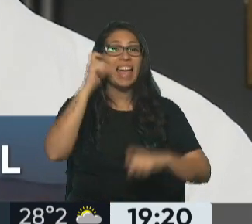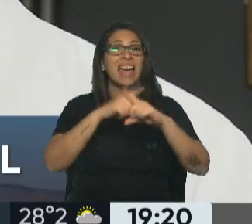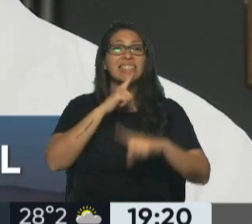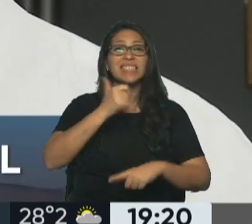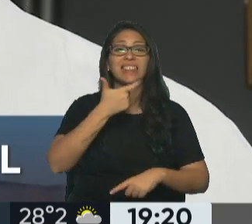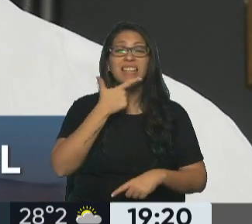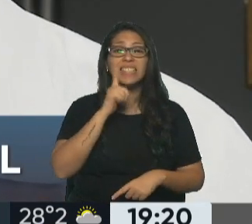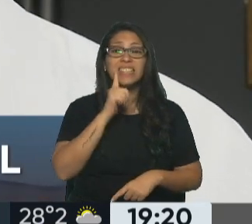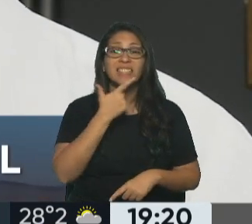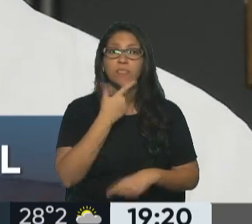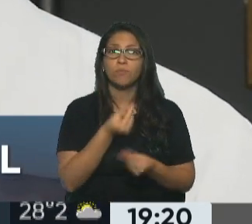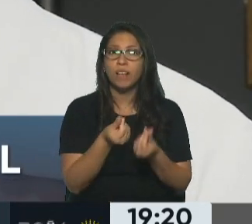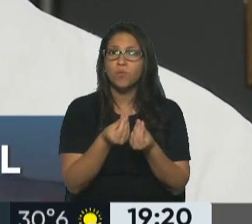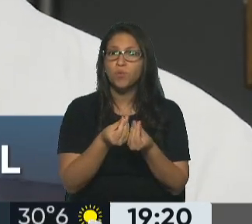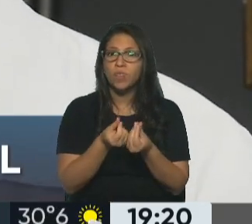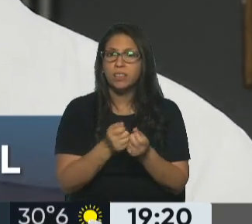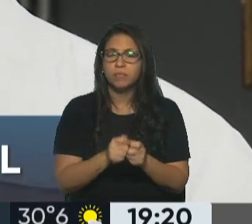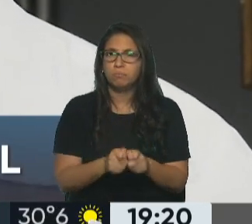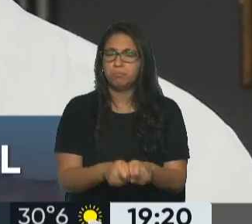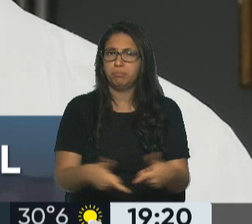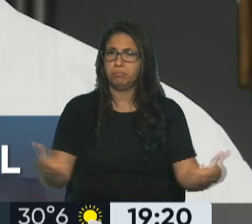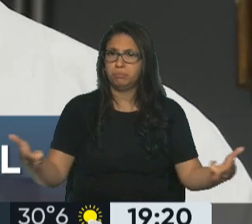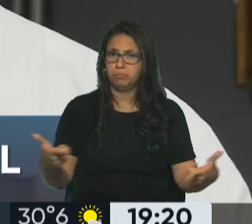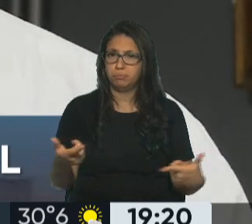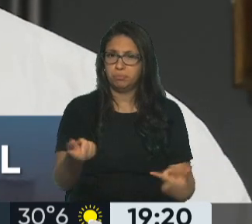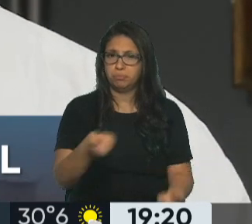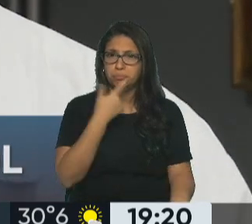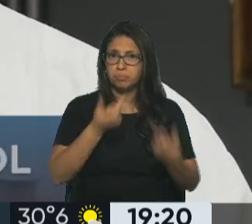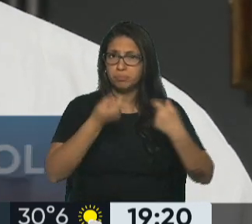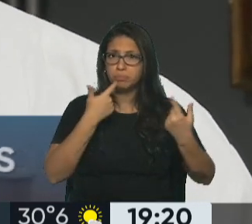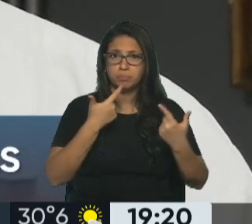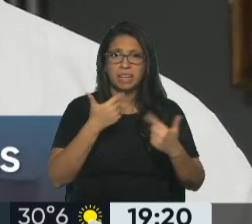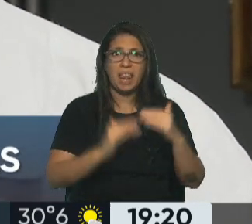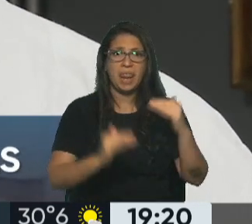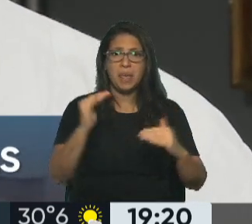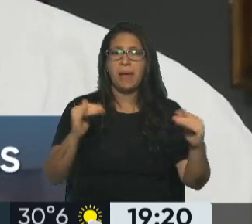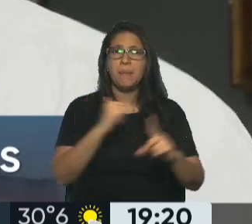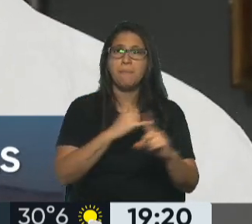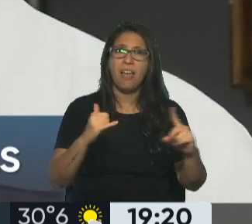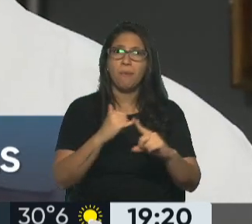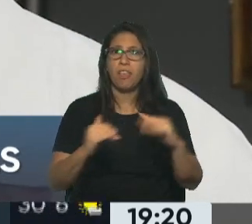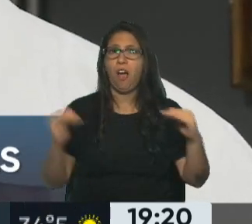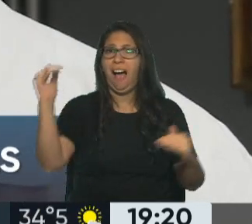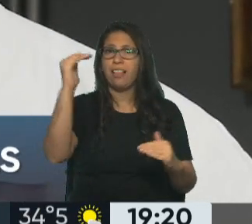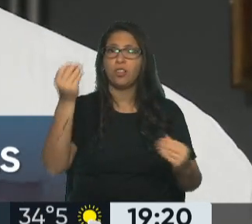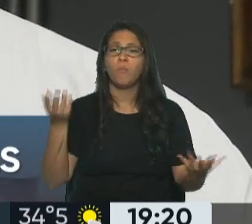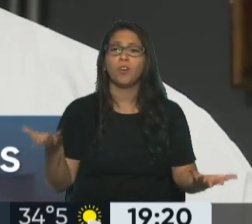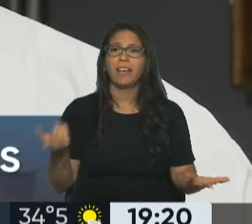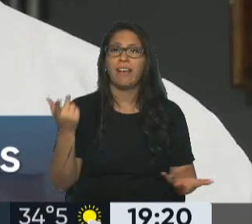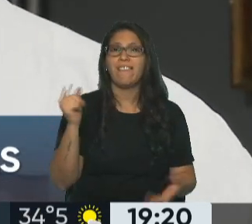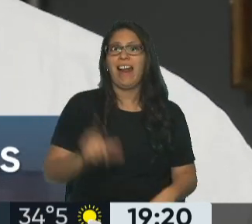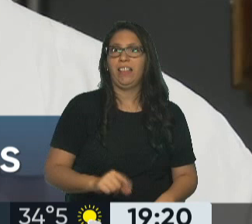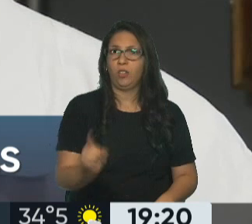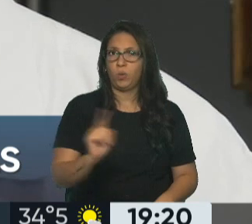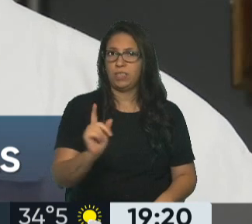sustancia muy, muy difundida, muy consumida por gente de nivel socioeconómico medio y medio alto, porque además no es barata,